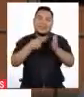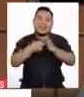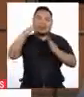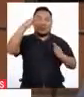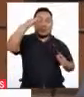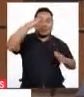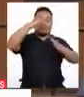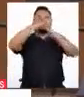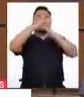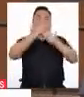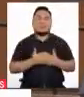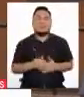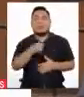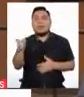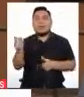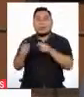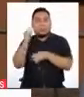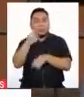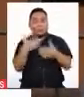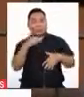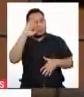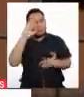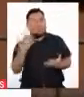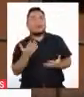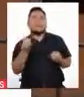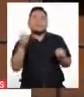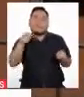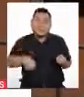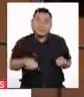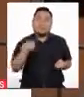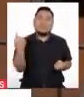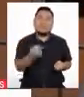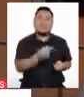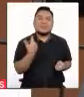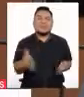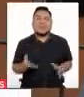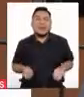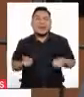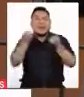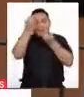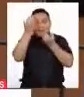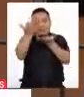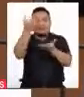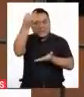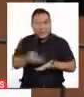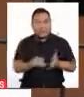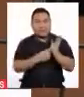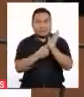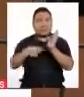podría llamar la atención. Pero al contrario, nosotros estamos dando la información real,